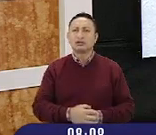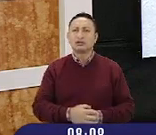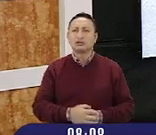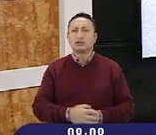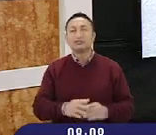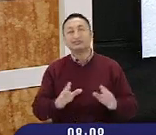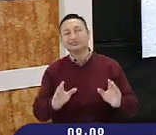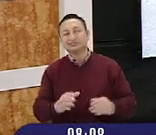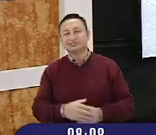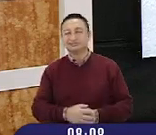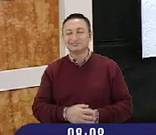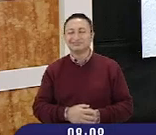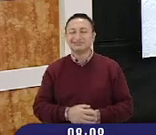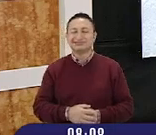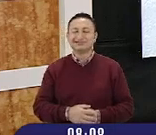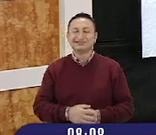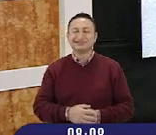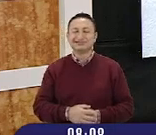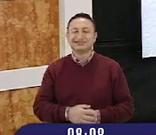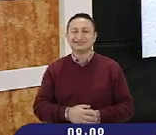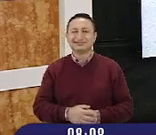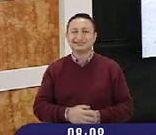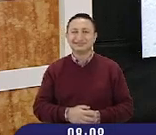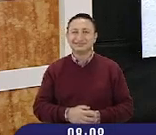bueno, cuéntenos, ¿qué pasó ahí?